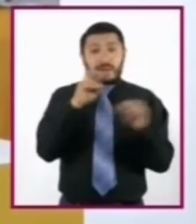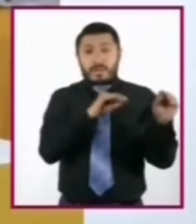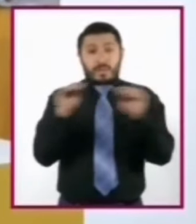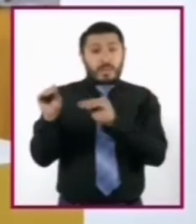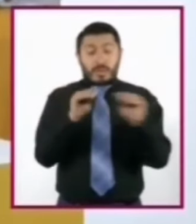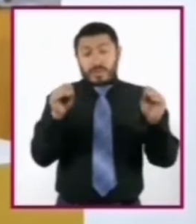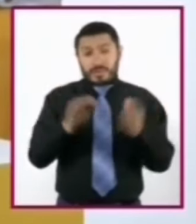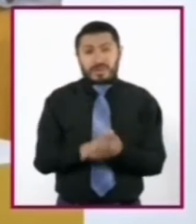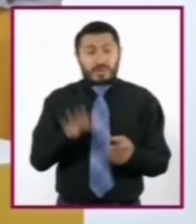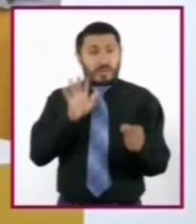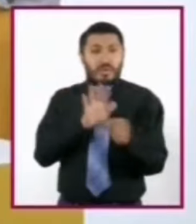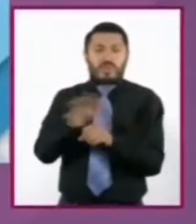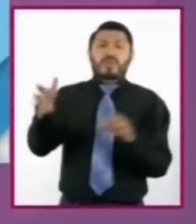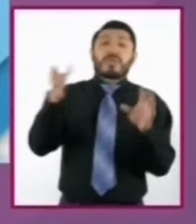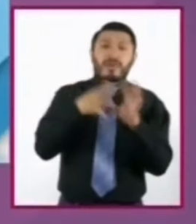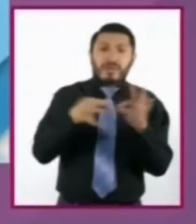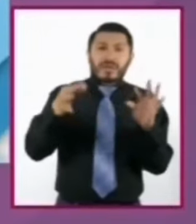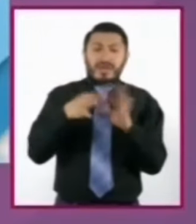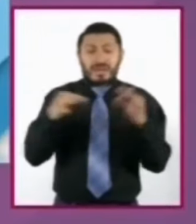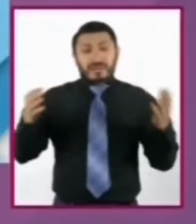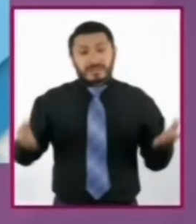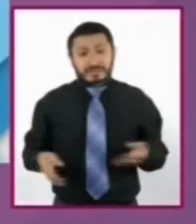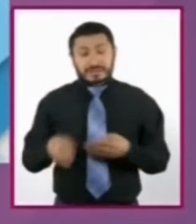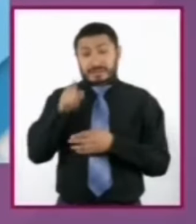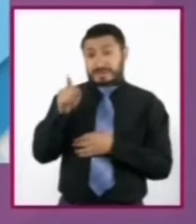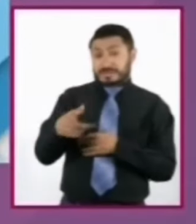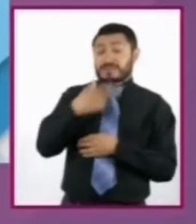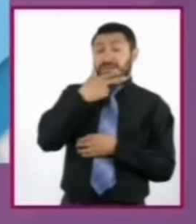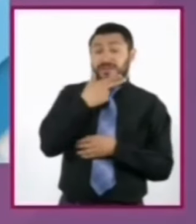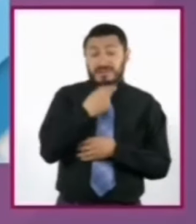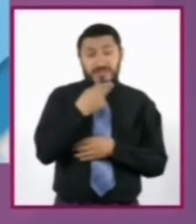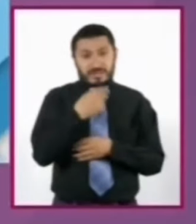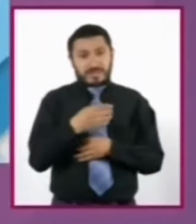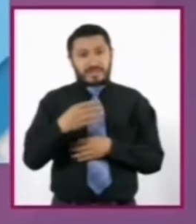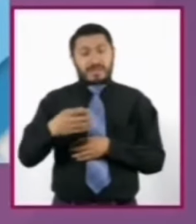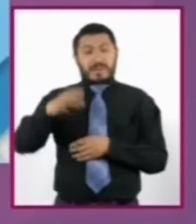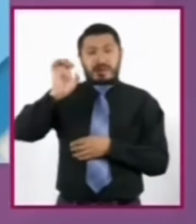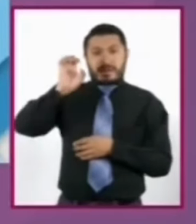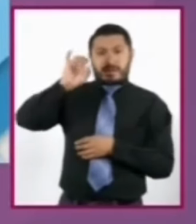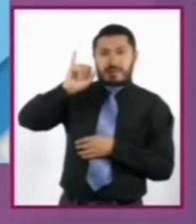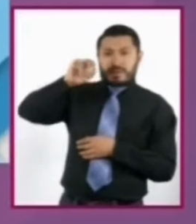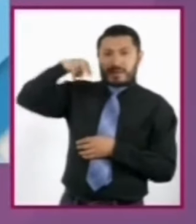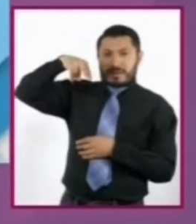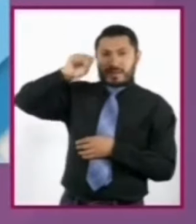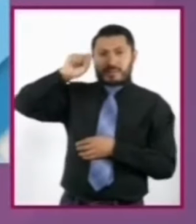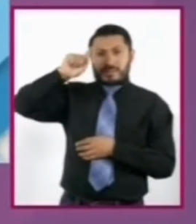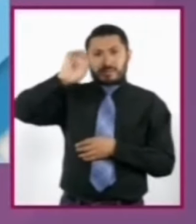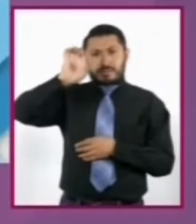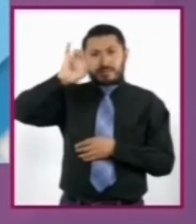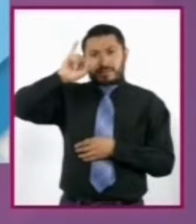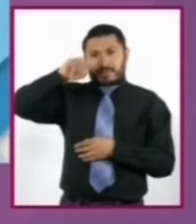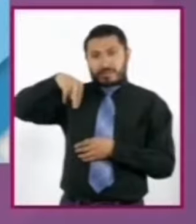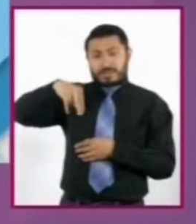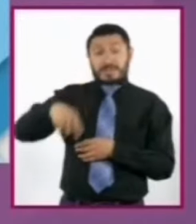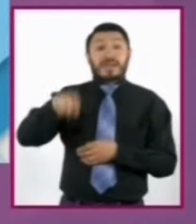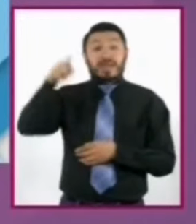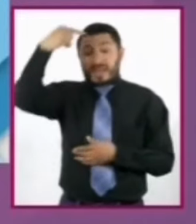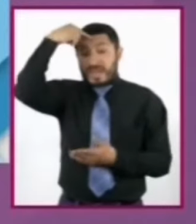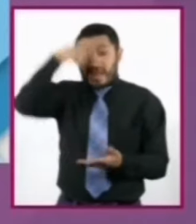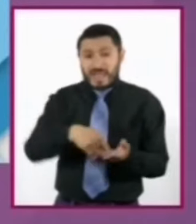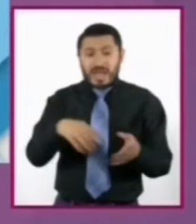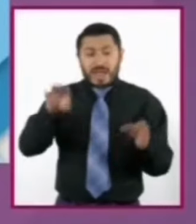fue la explicación que encontró? Einstein creía firmemente que la materia se